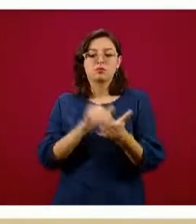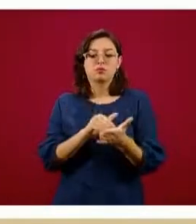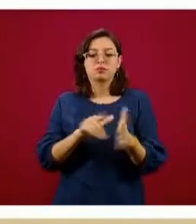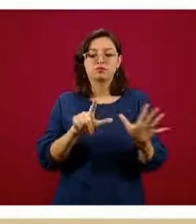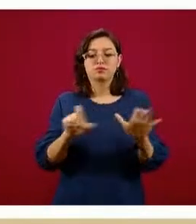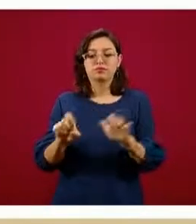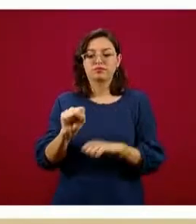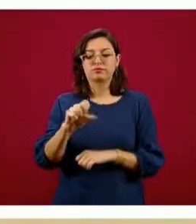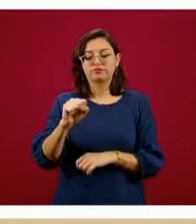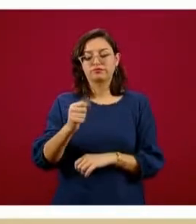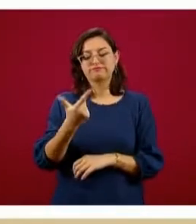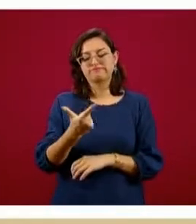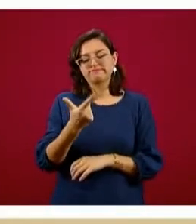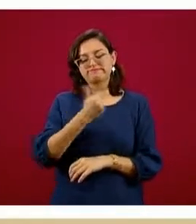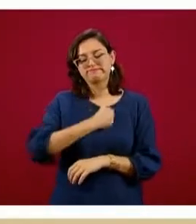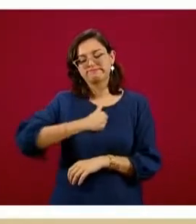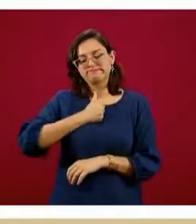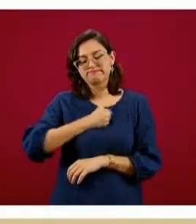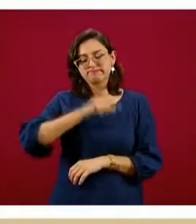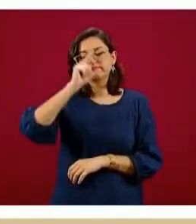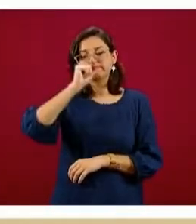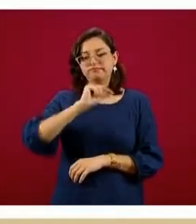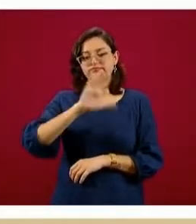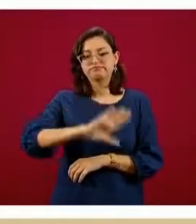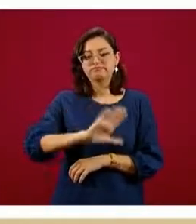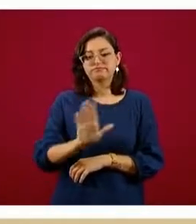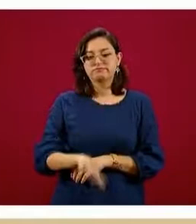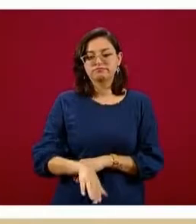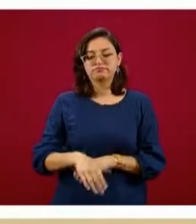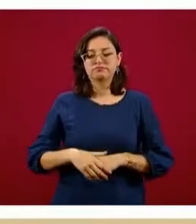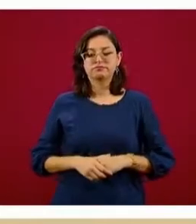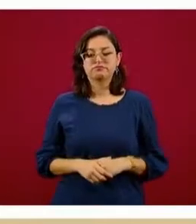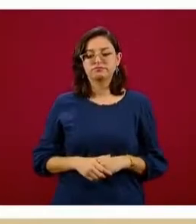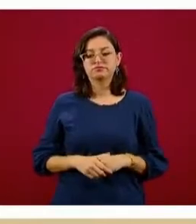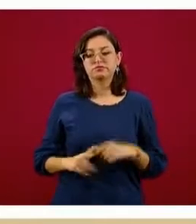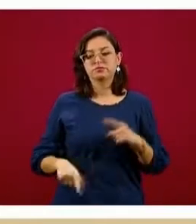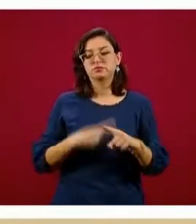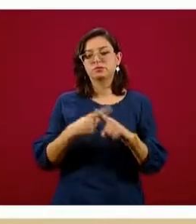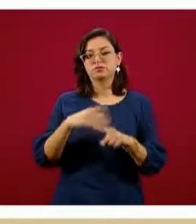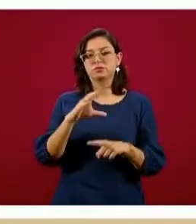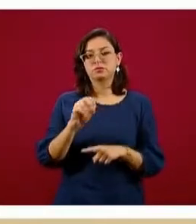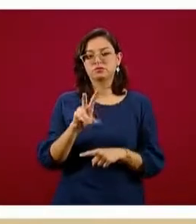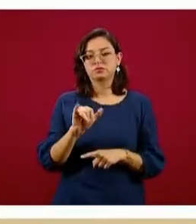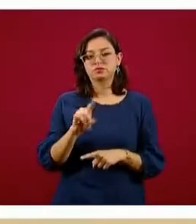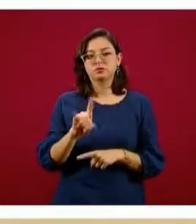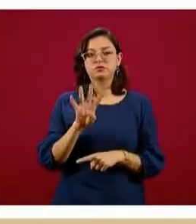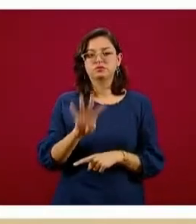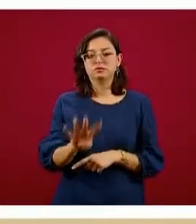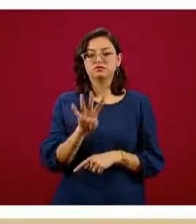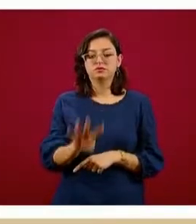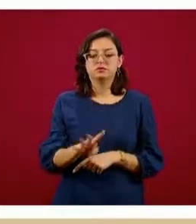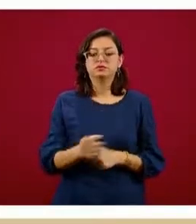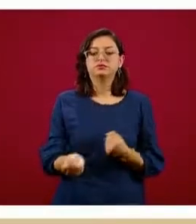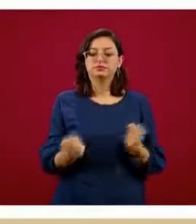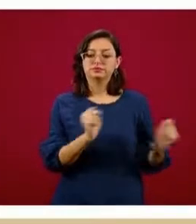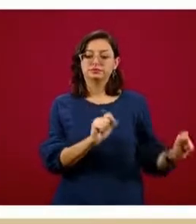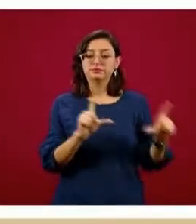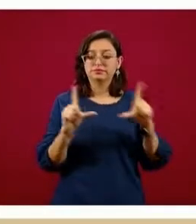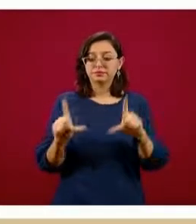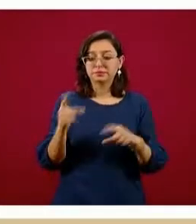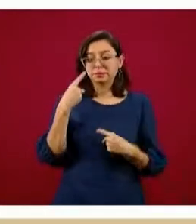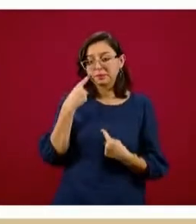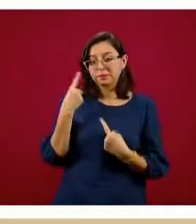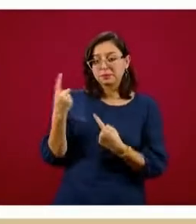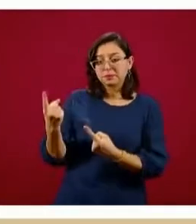4.767 lamentablemente perdieron la vida a causa de COVID-19. En la siguiente diapositiva veremos